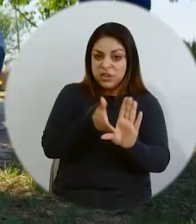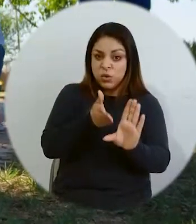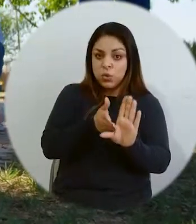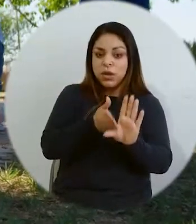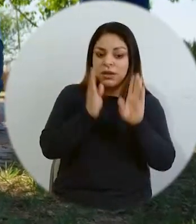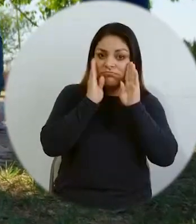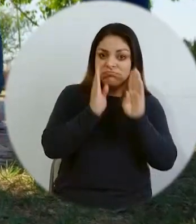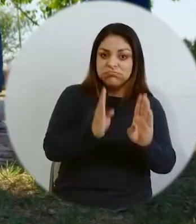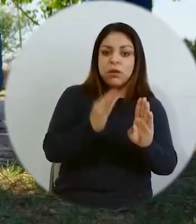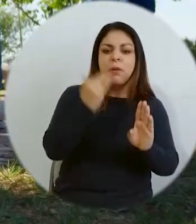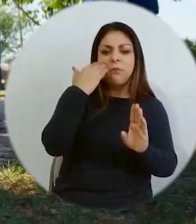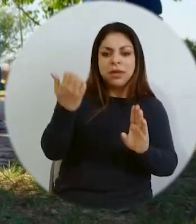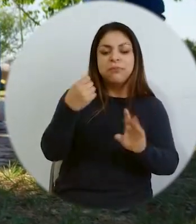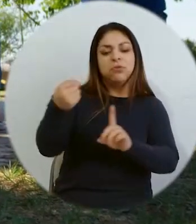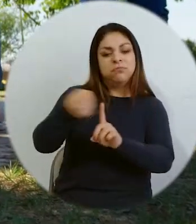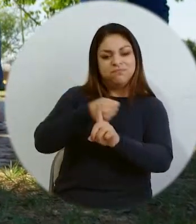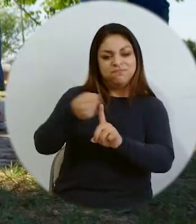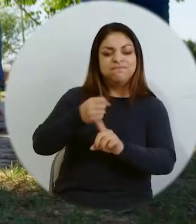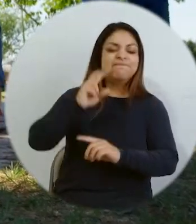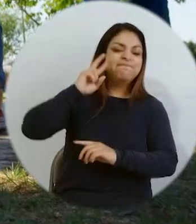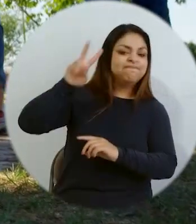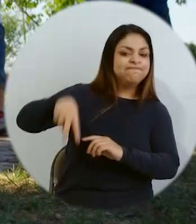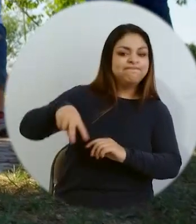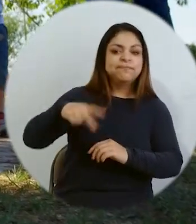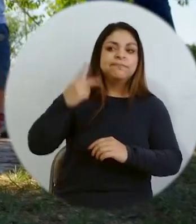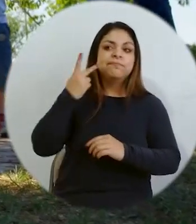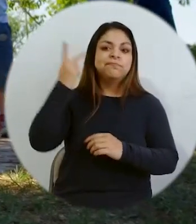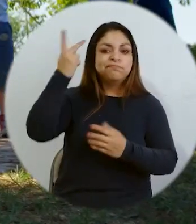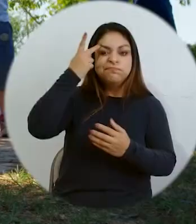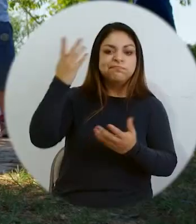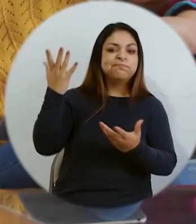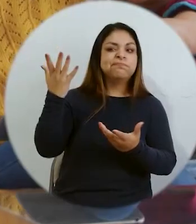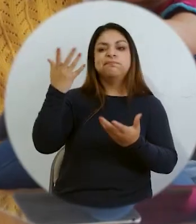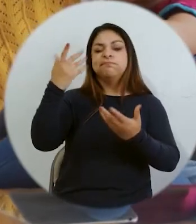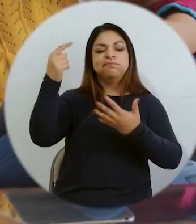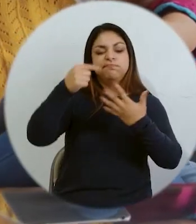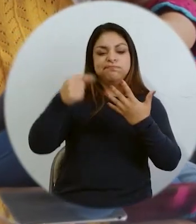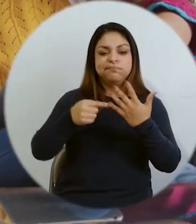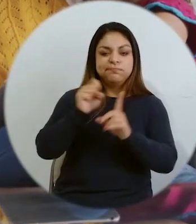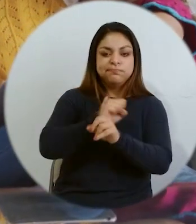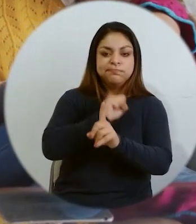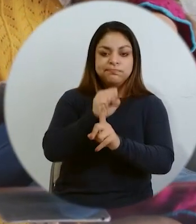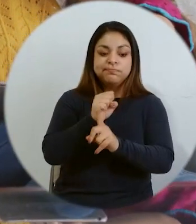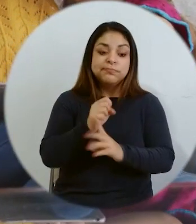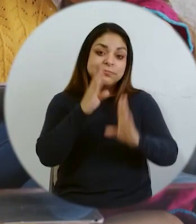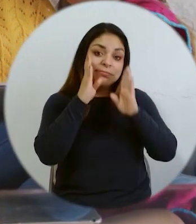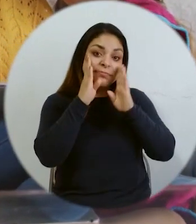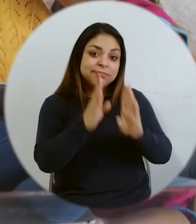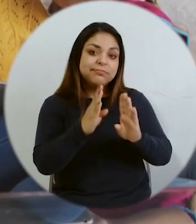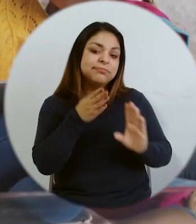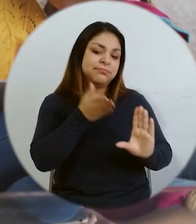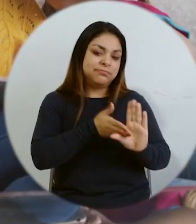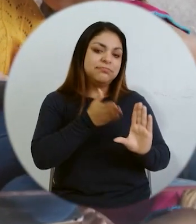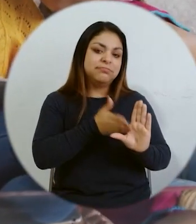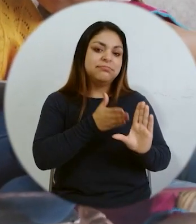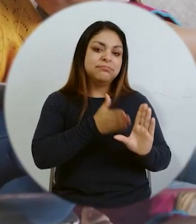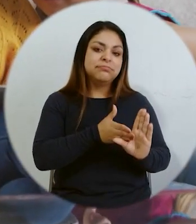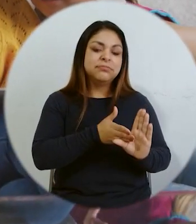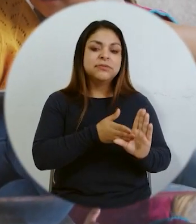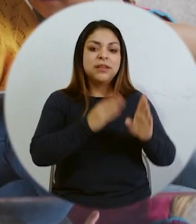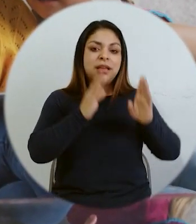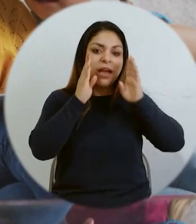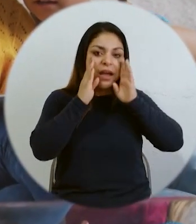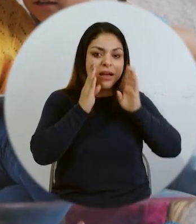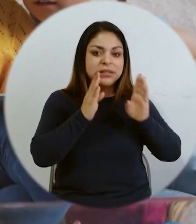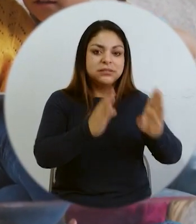pares, ¿verdad? O por situaciones que están pasando, se hace una atención, digamos, psicológica y una atención, digamos, en la familia, de